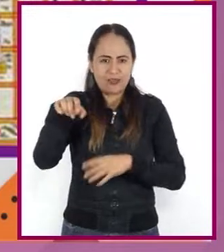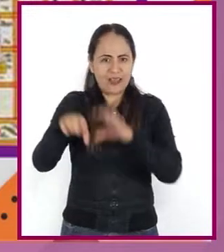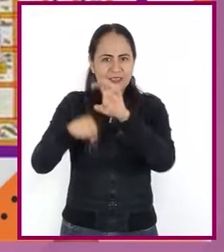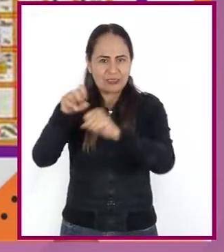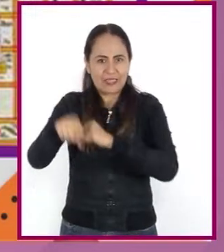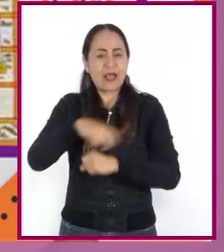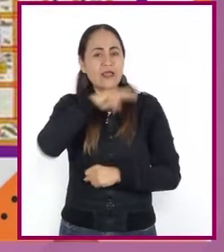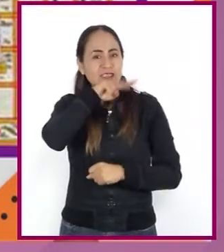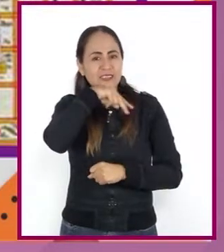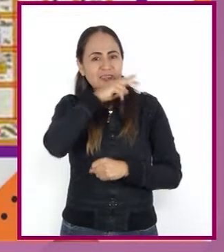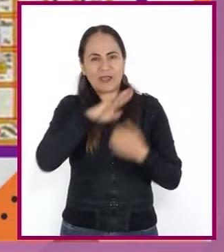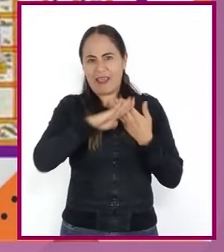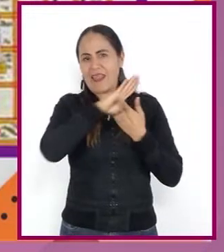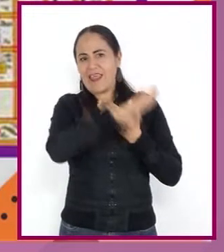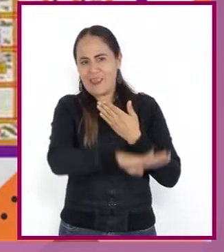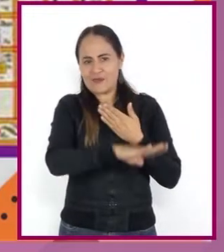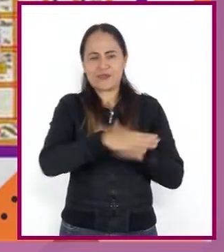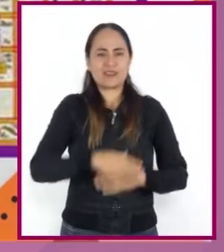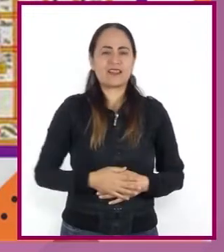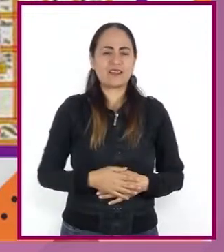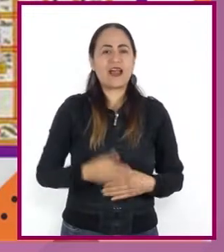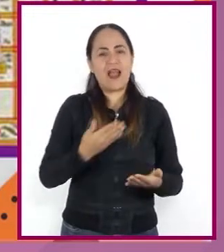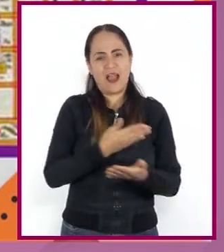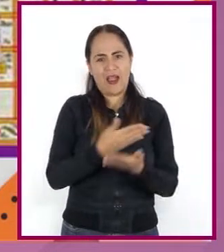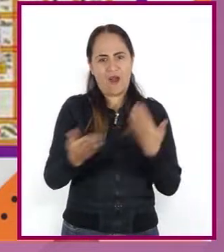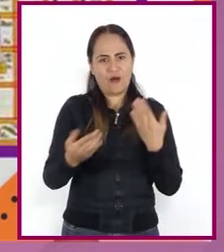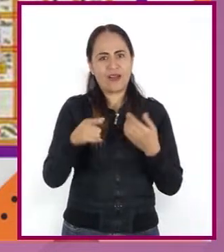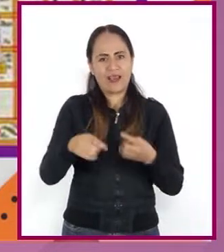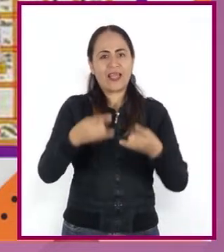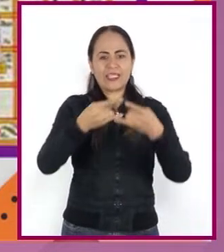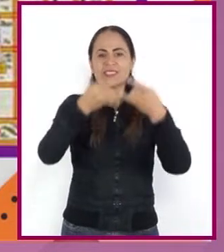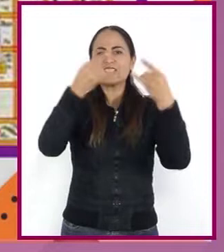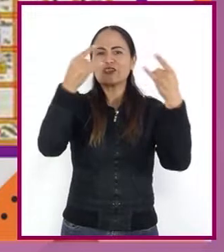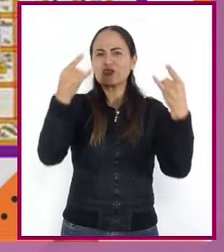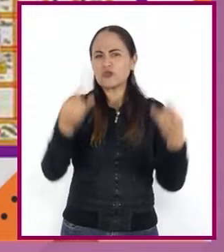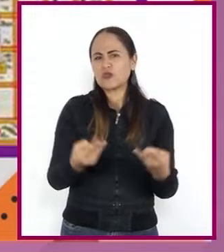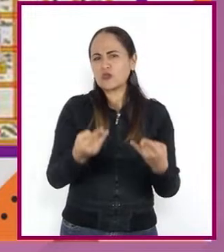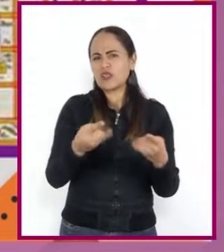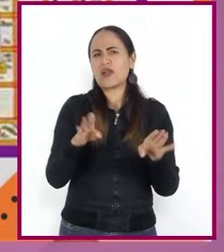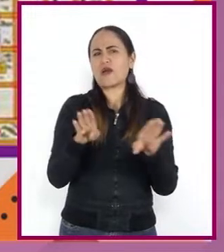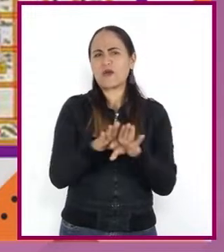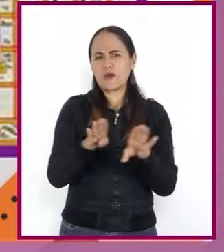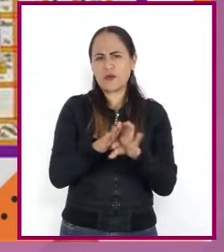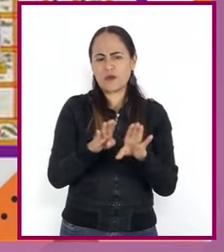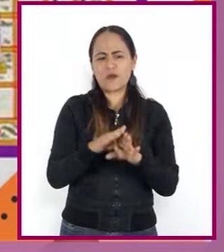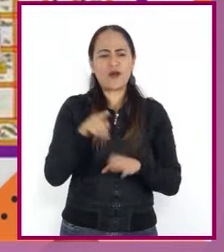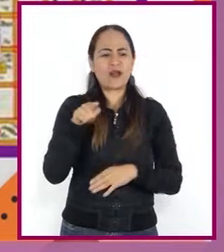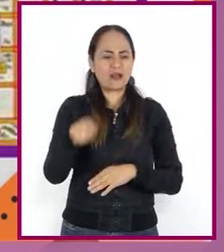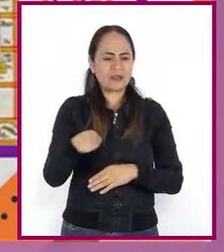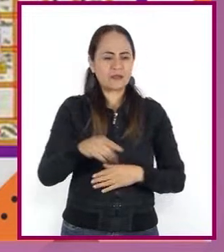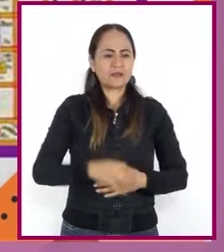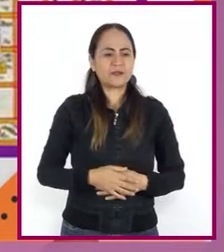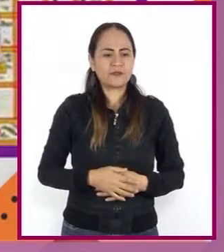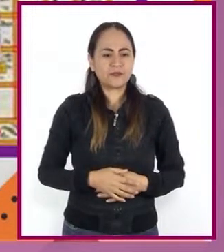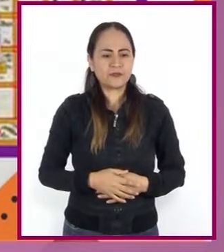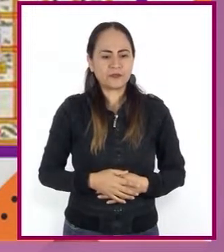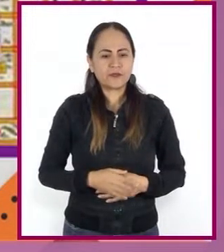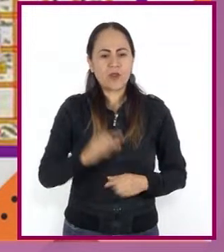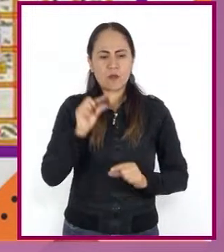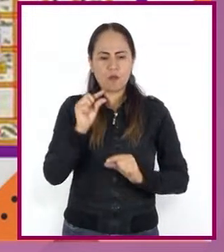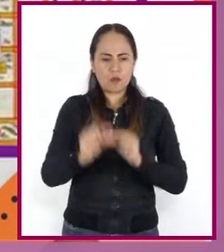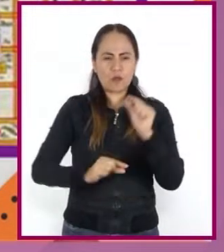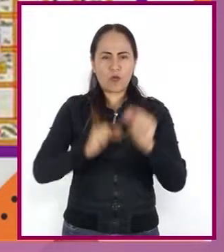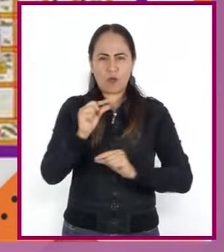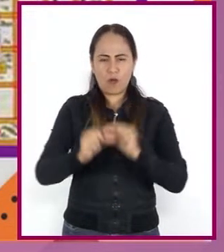las serpientes. La versión histórica nace de algunas lecciones de moral, donde el progreso de